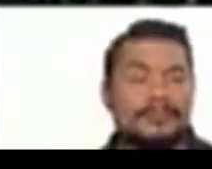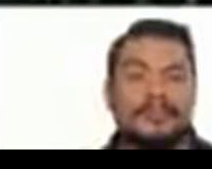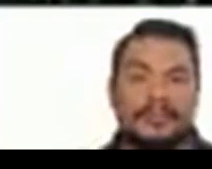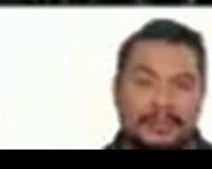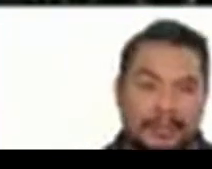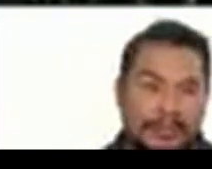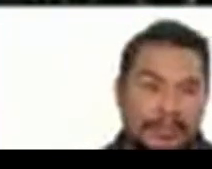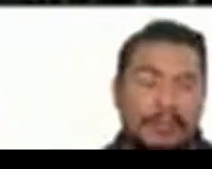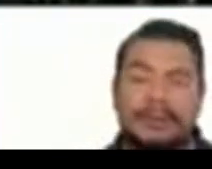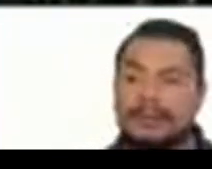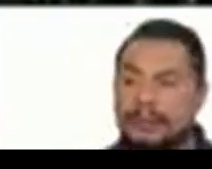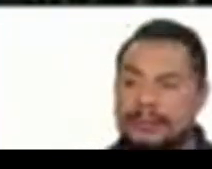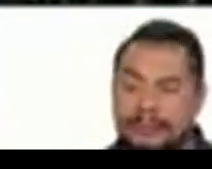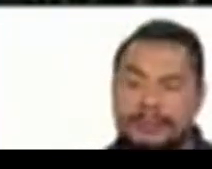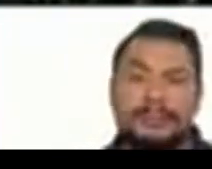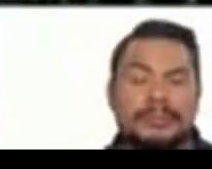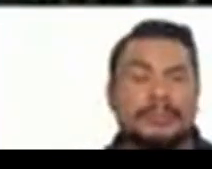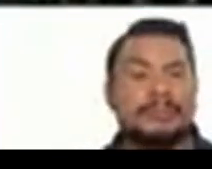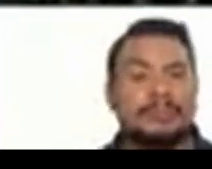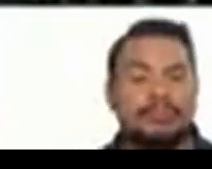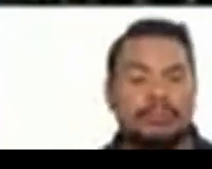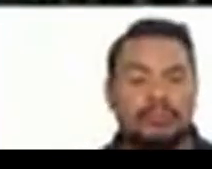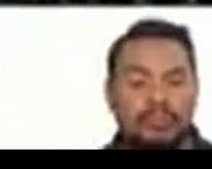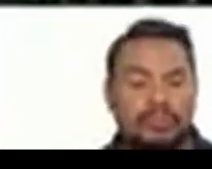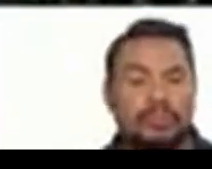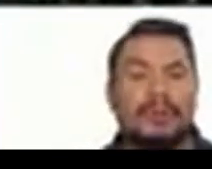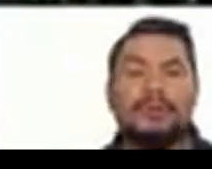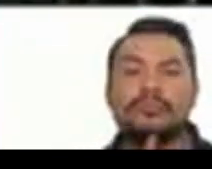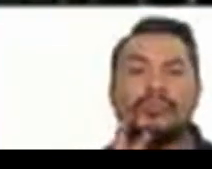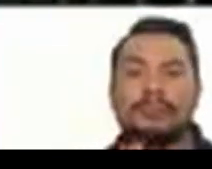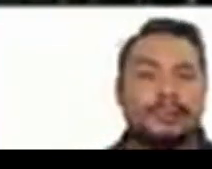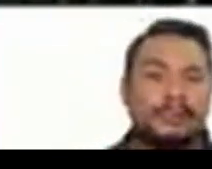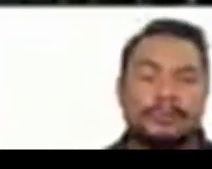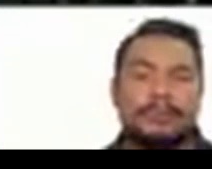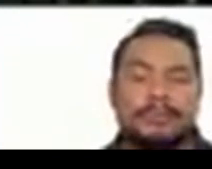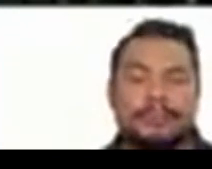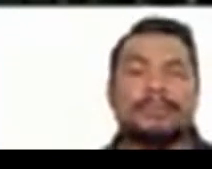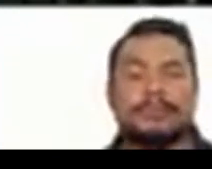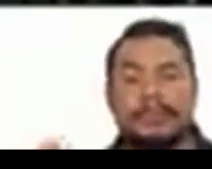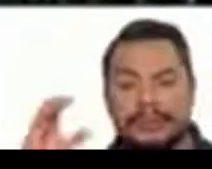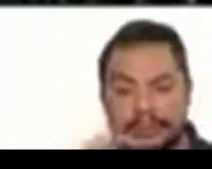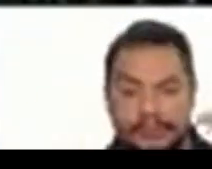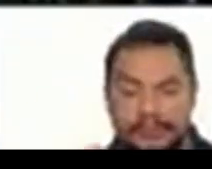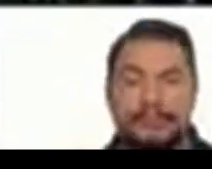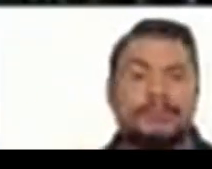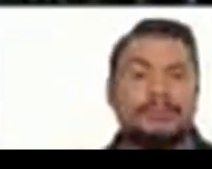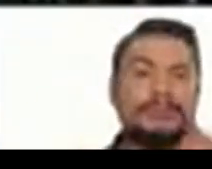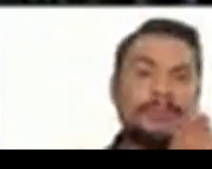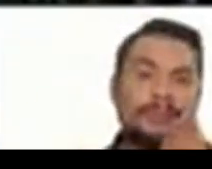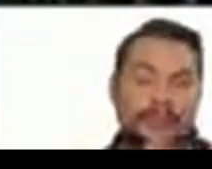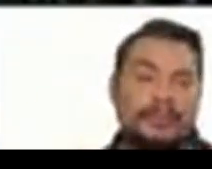deporte, trabajo, patrimonio, seguridad social, ciencias y